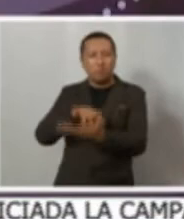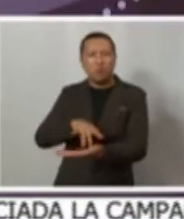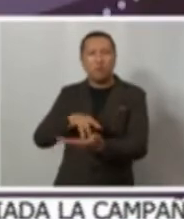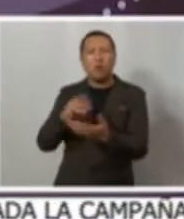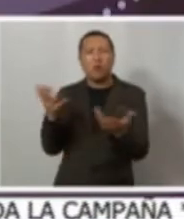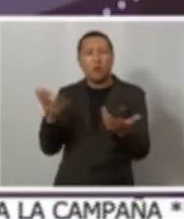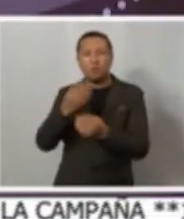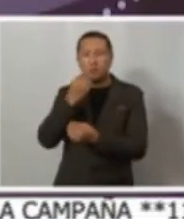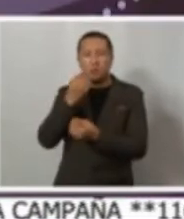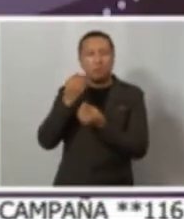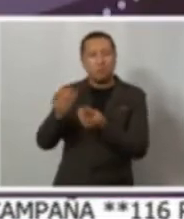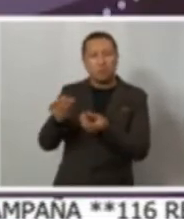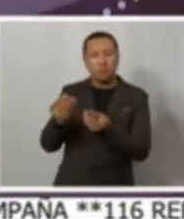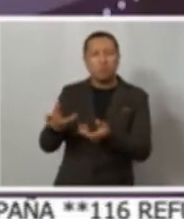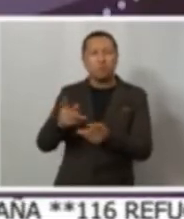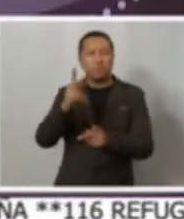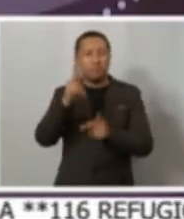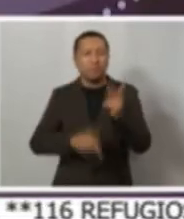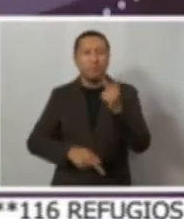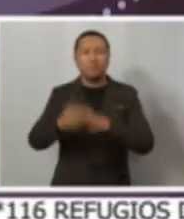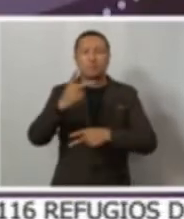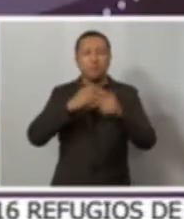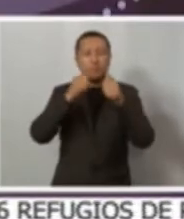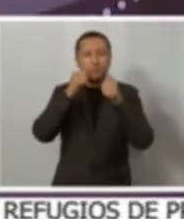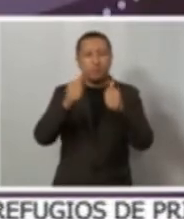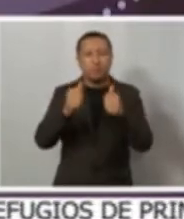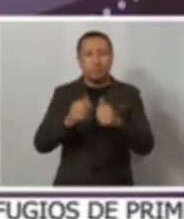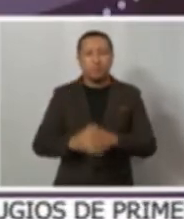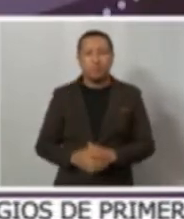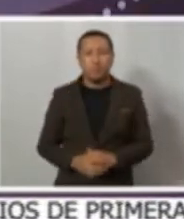todos estos canes. Vamos a una pausa, regreso.